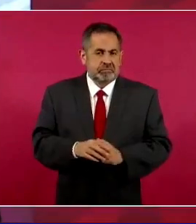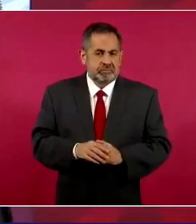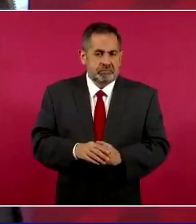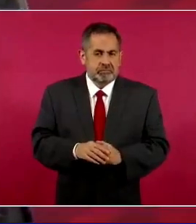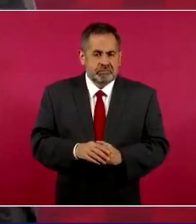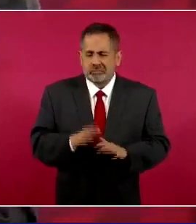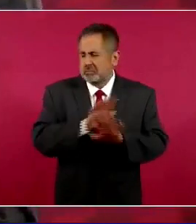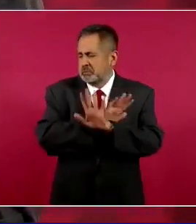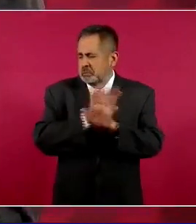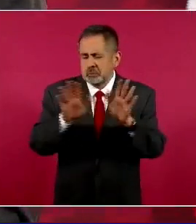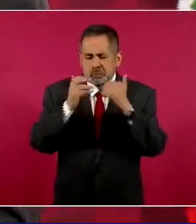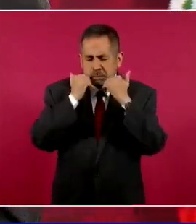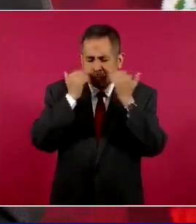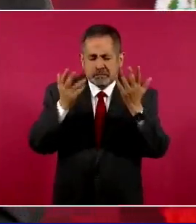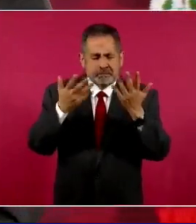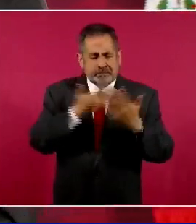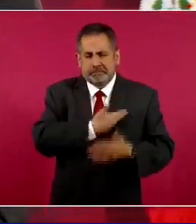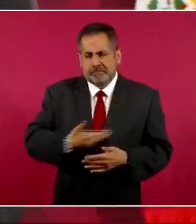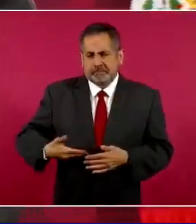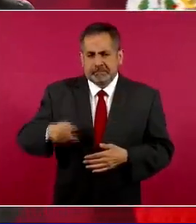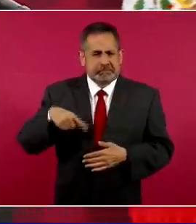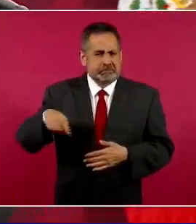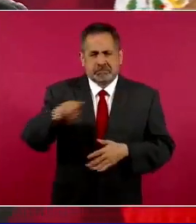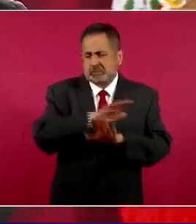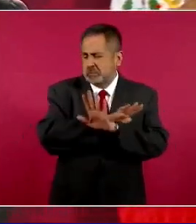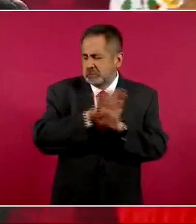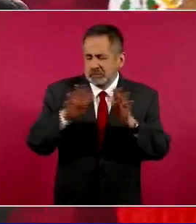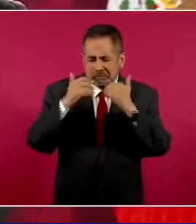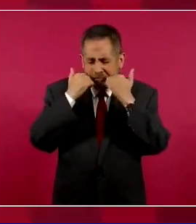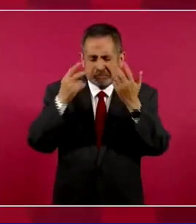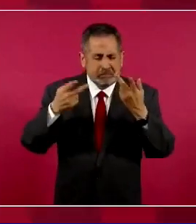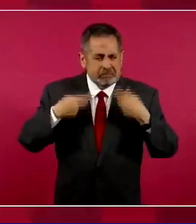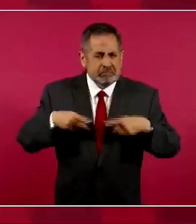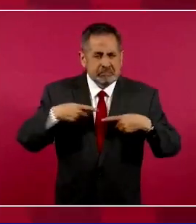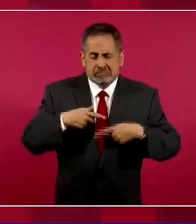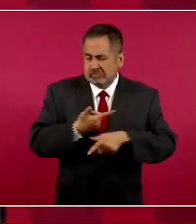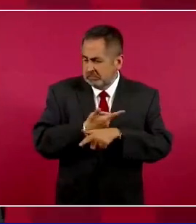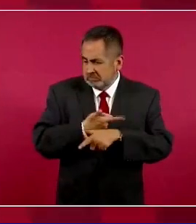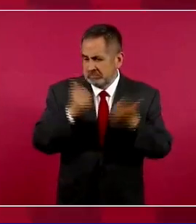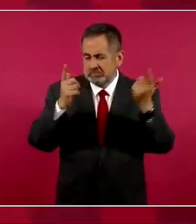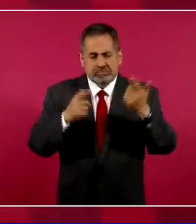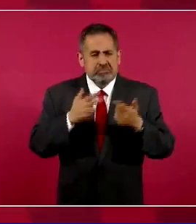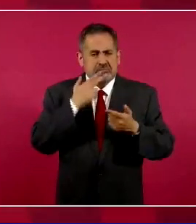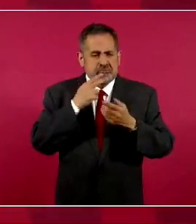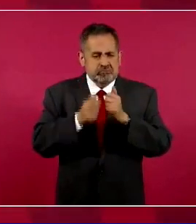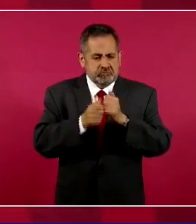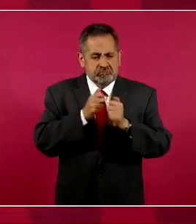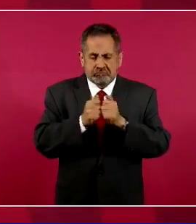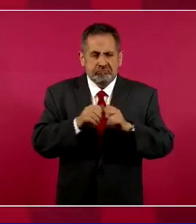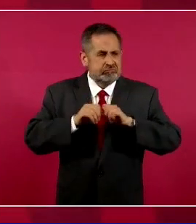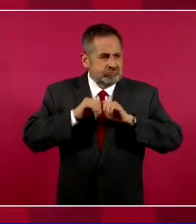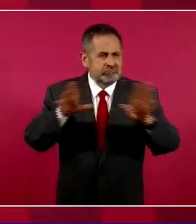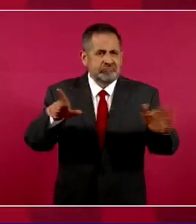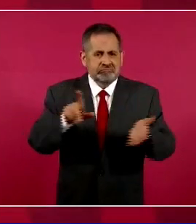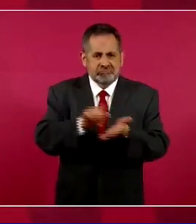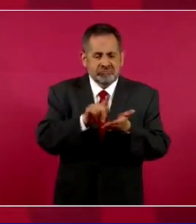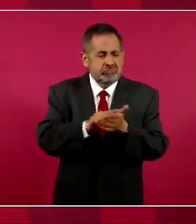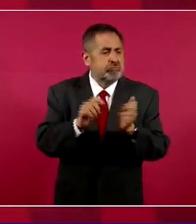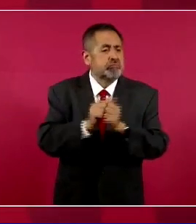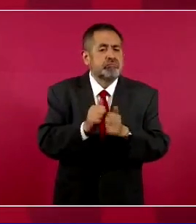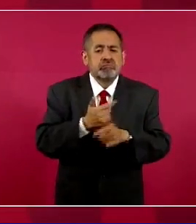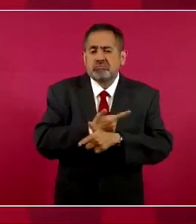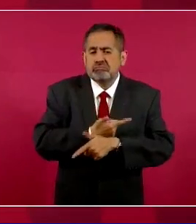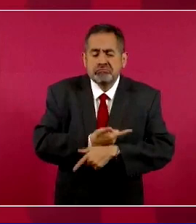que cualquier presidente y cualquier persona pueda manifestarse con libertad.